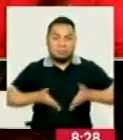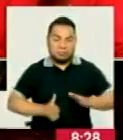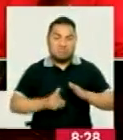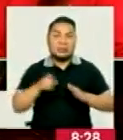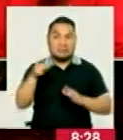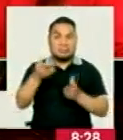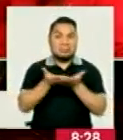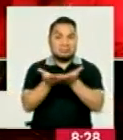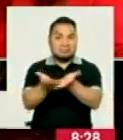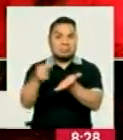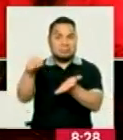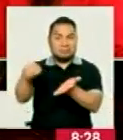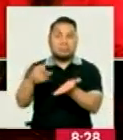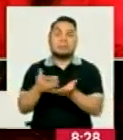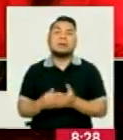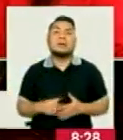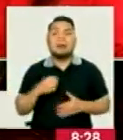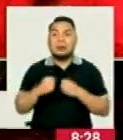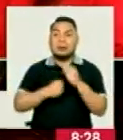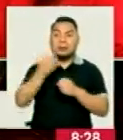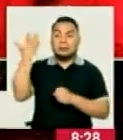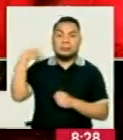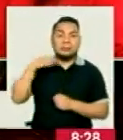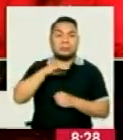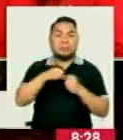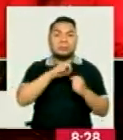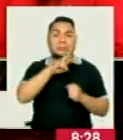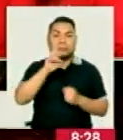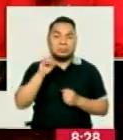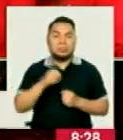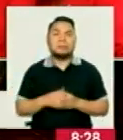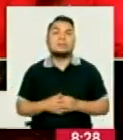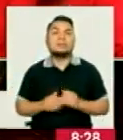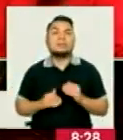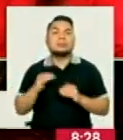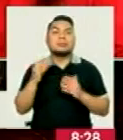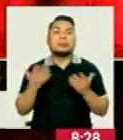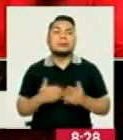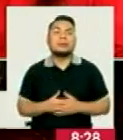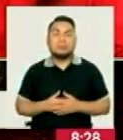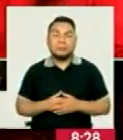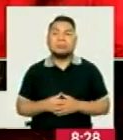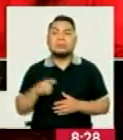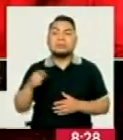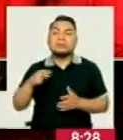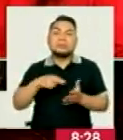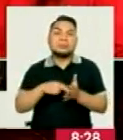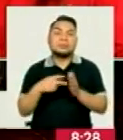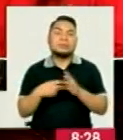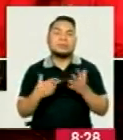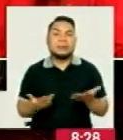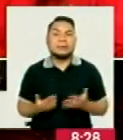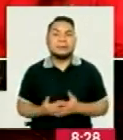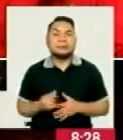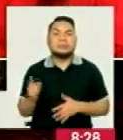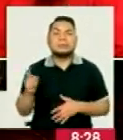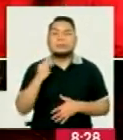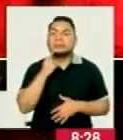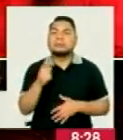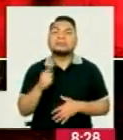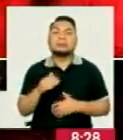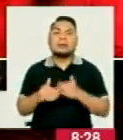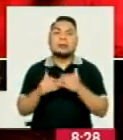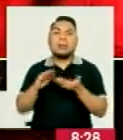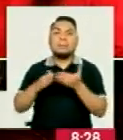en el 2021, en todo el año 20, es decir, vamos a superar. Y eso lo que significa no es que solamente ha crecido